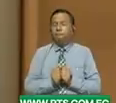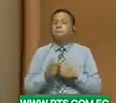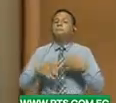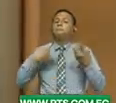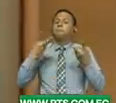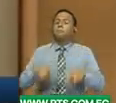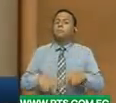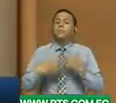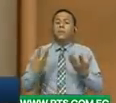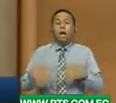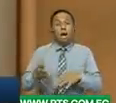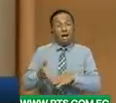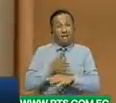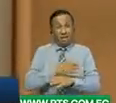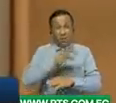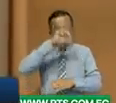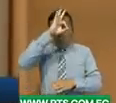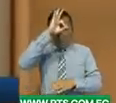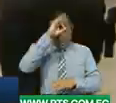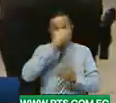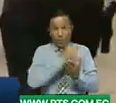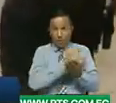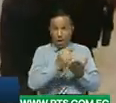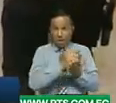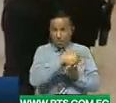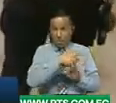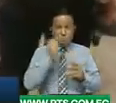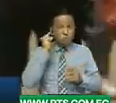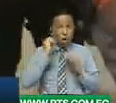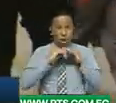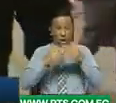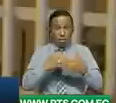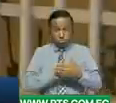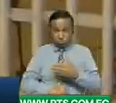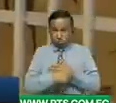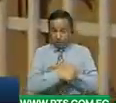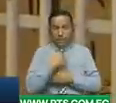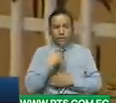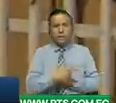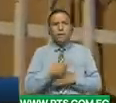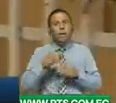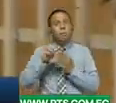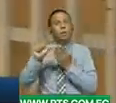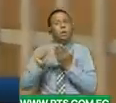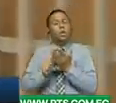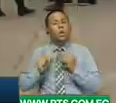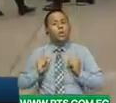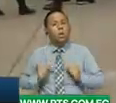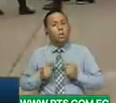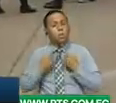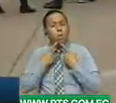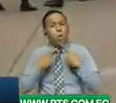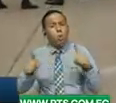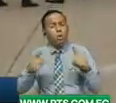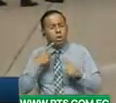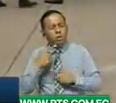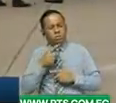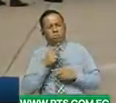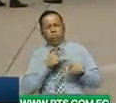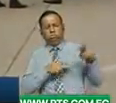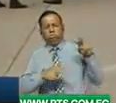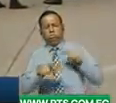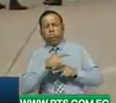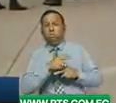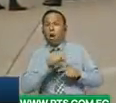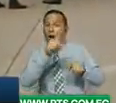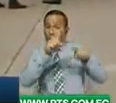de la intervención de la maternidad del Guasmo en Guayaquil por parte del Ministerio de Salud Pública, no se descarta nueva separación